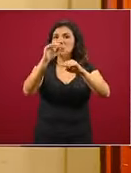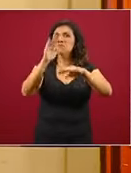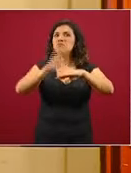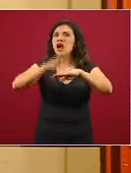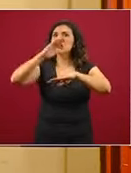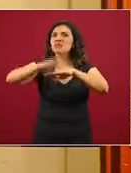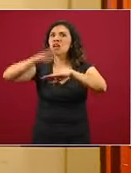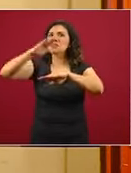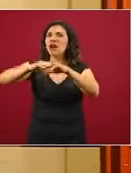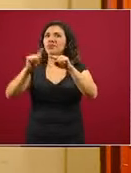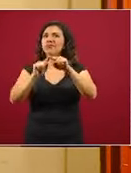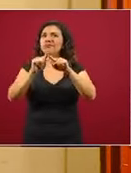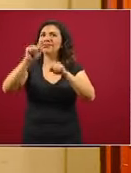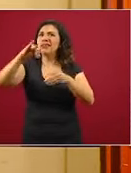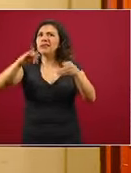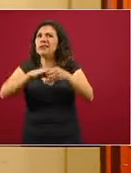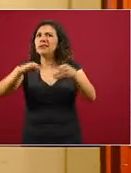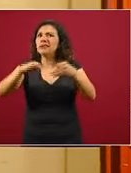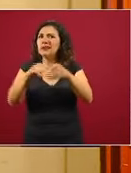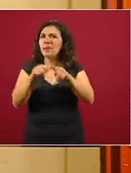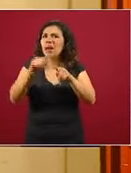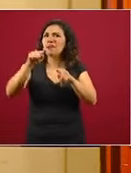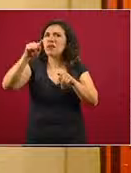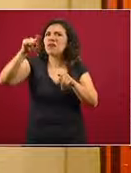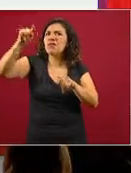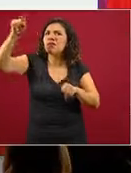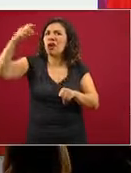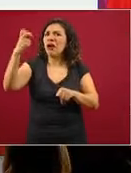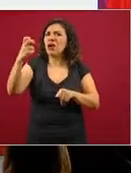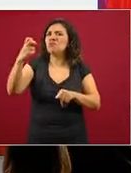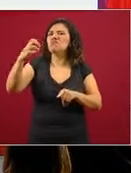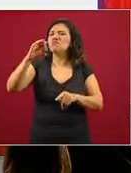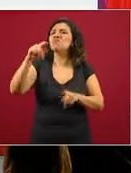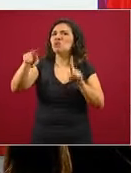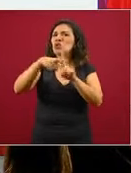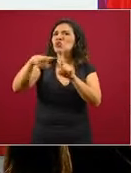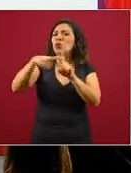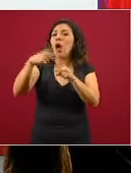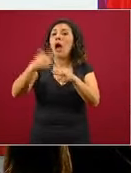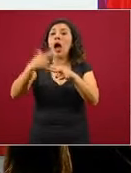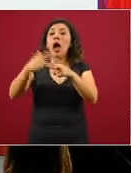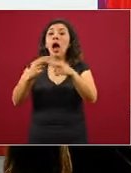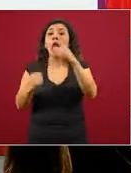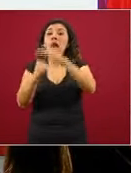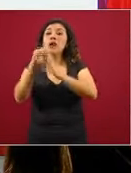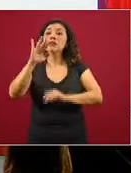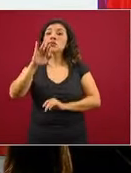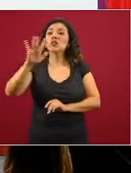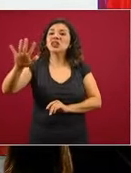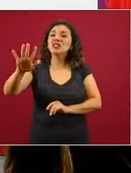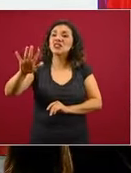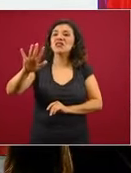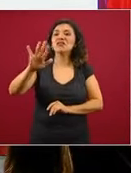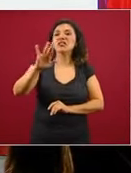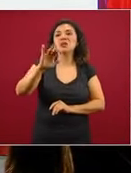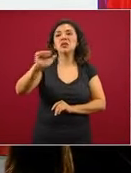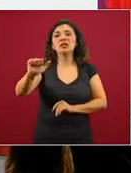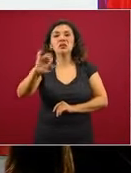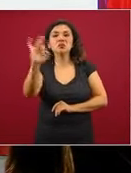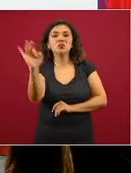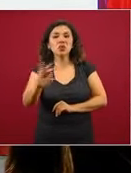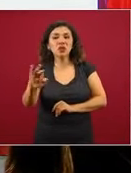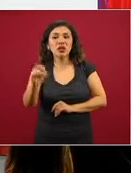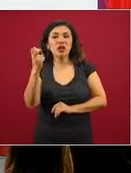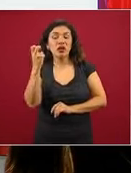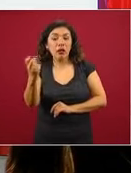incremento prácticamente constante de este porcentaje de positividad hasta haber llegado a un 55, 56%